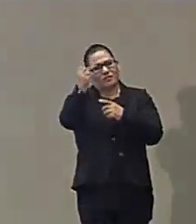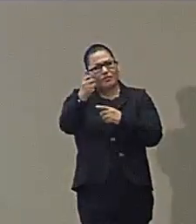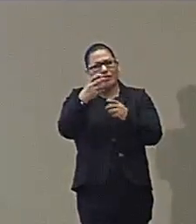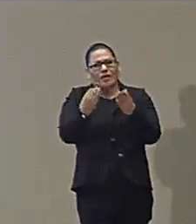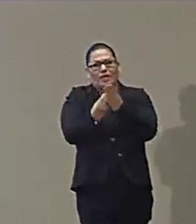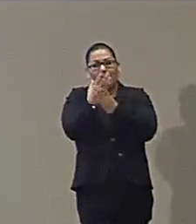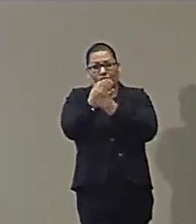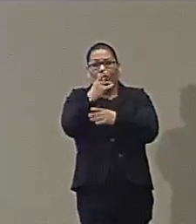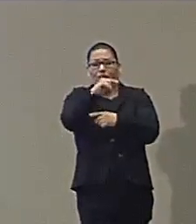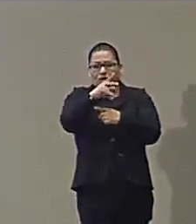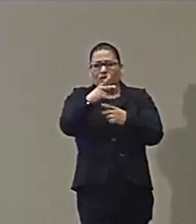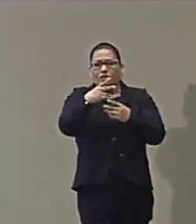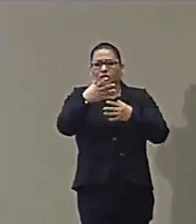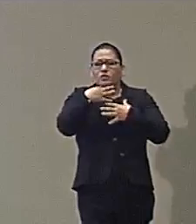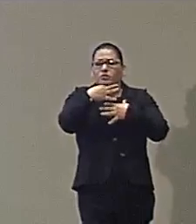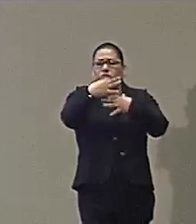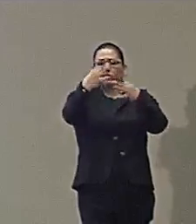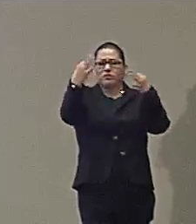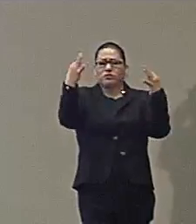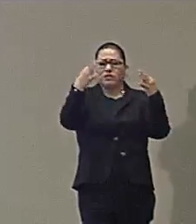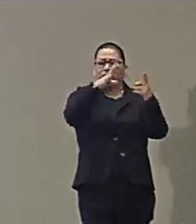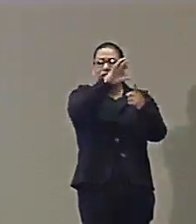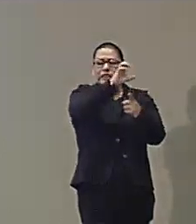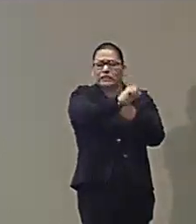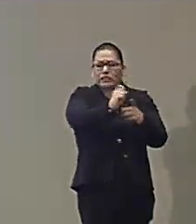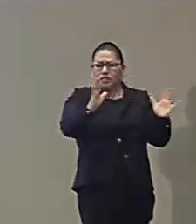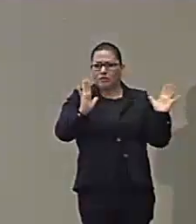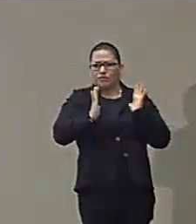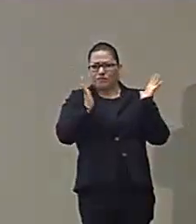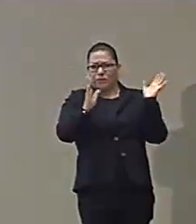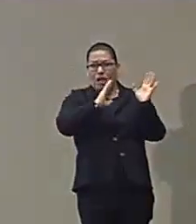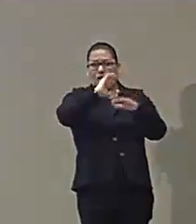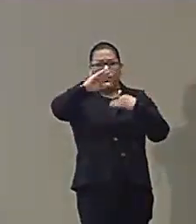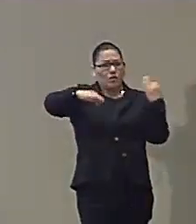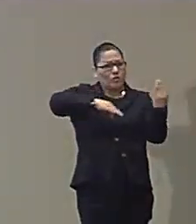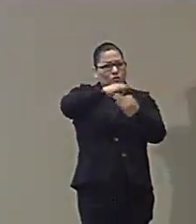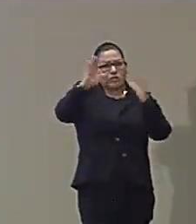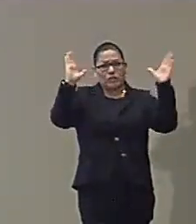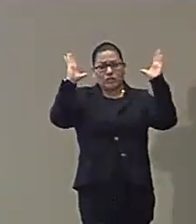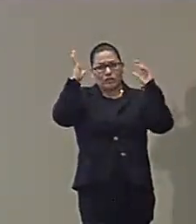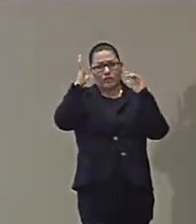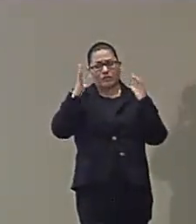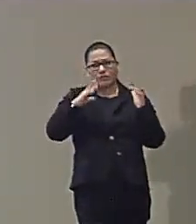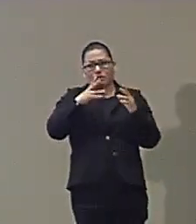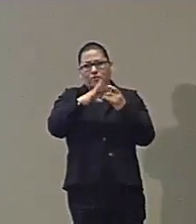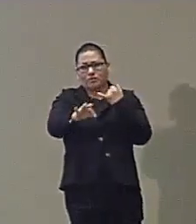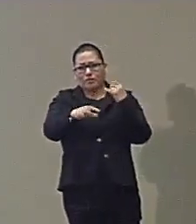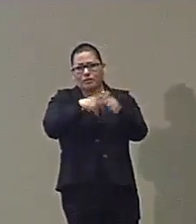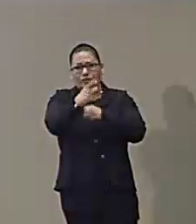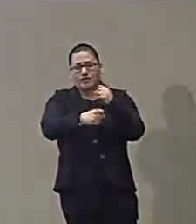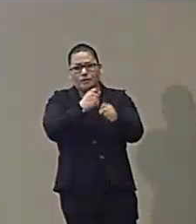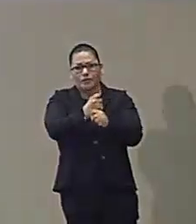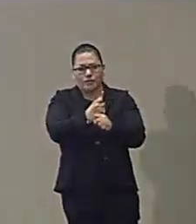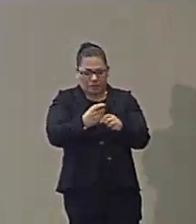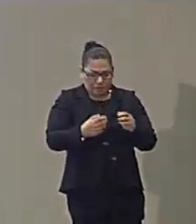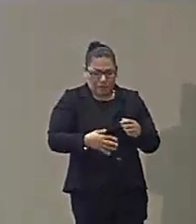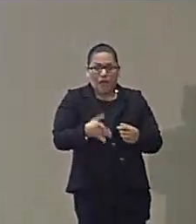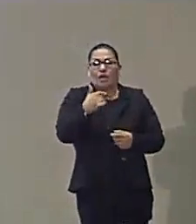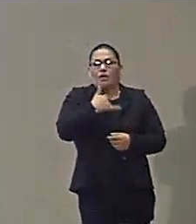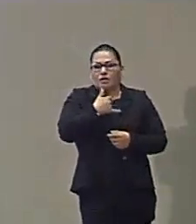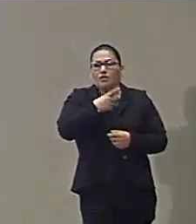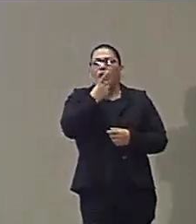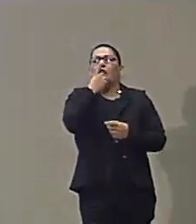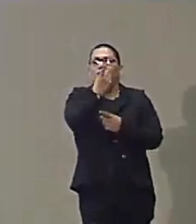son los que han crecido y tomado por sorpresa a todo el sector en los últimos años menciono esto porque